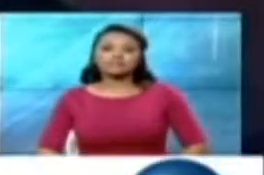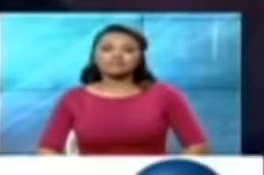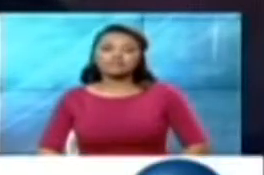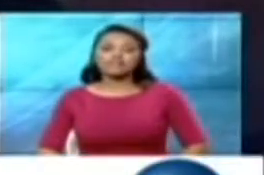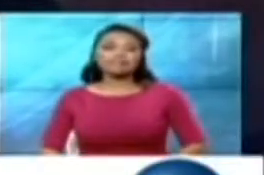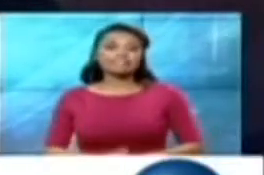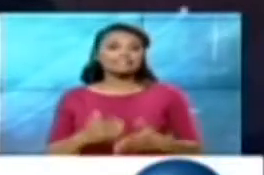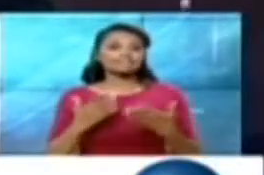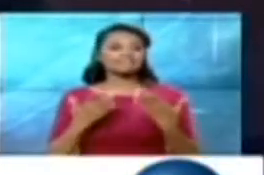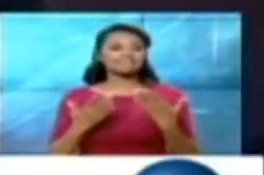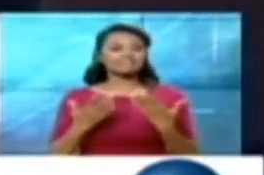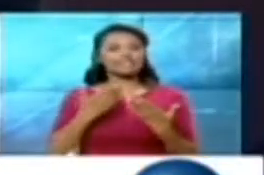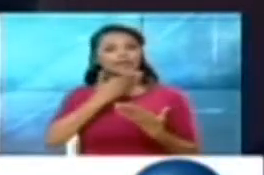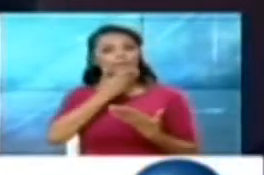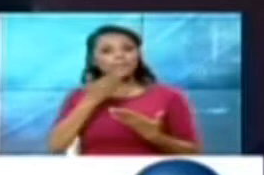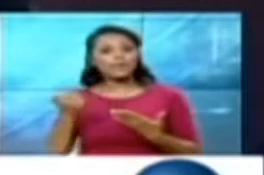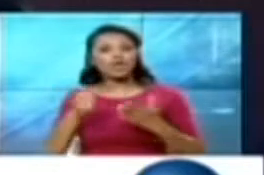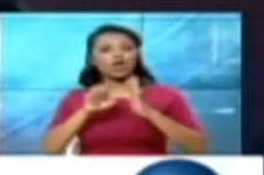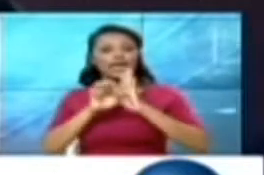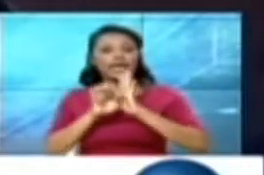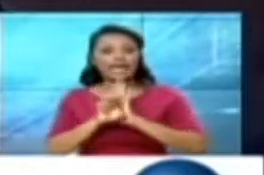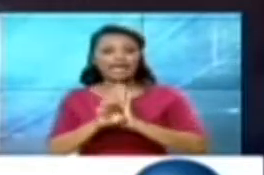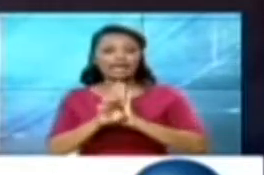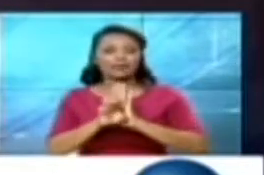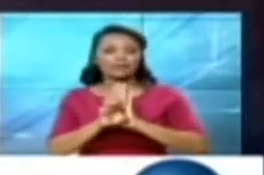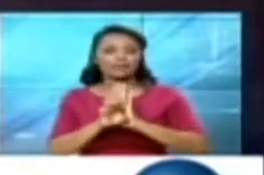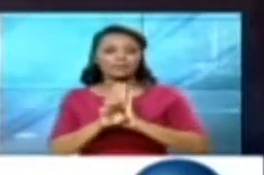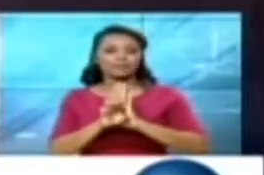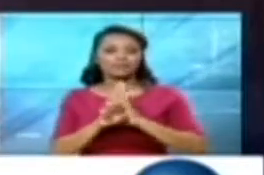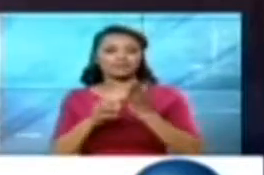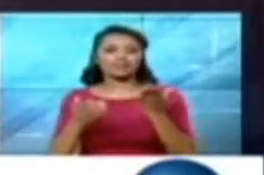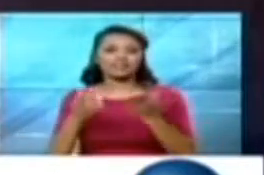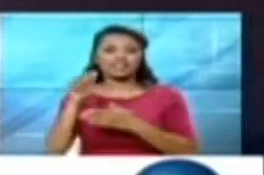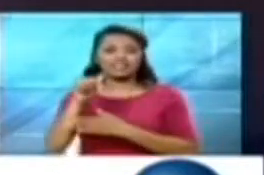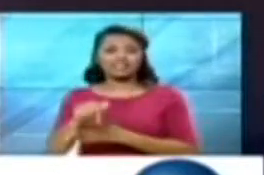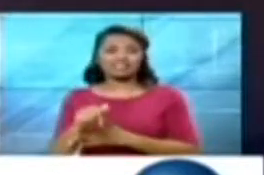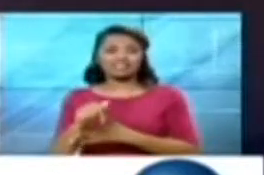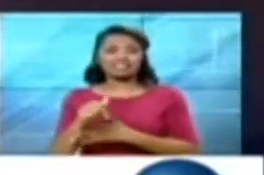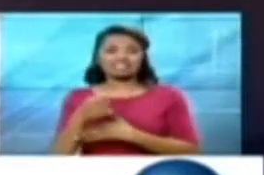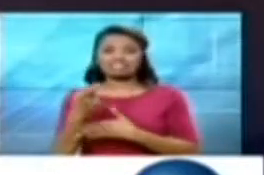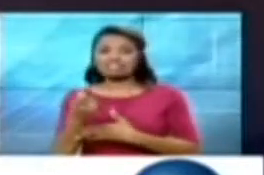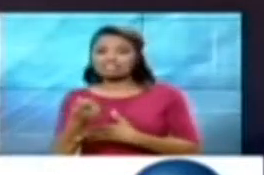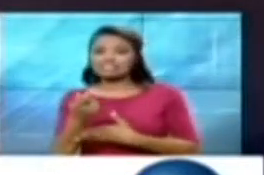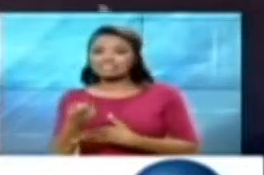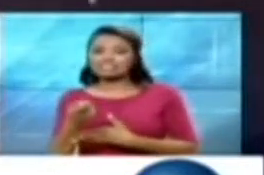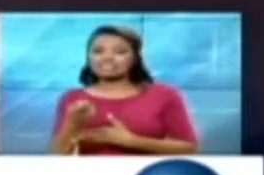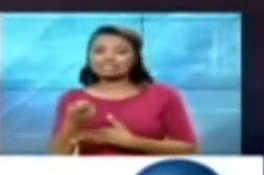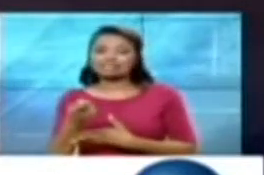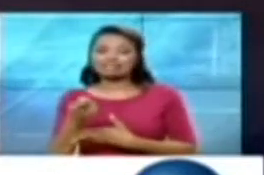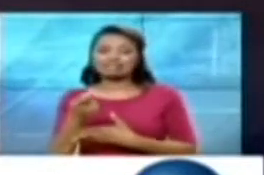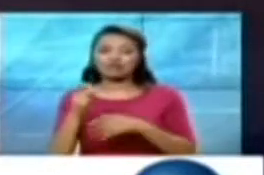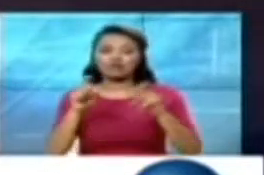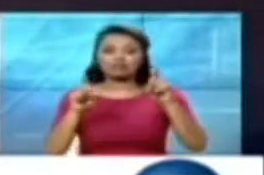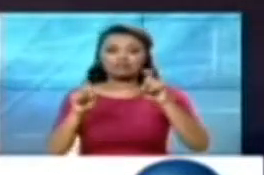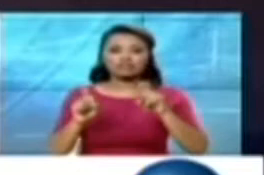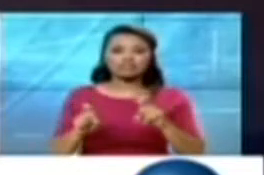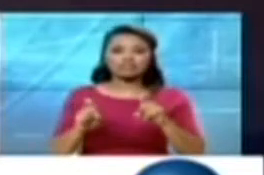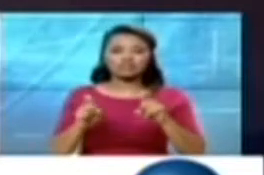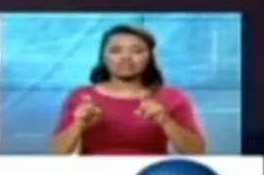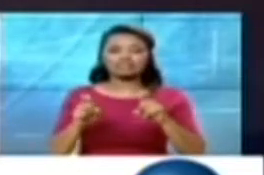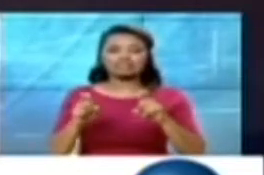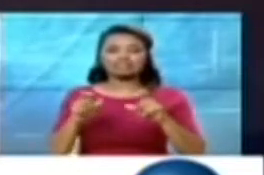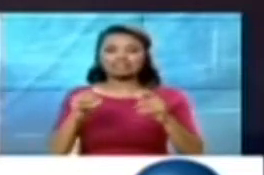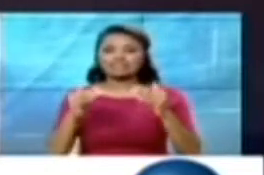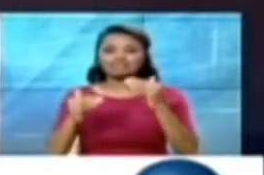puede ser el mejor ejemplo del quiebre del modelo económico. Una educación